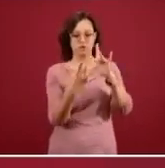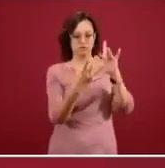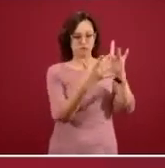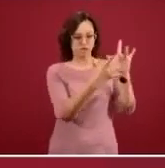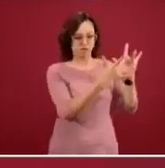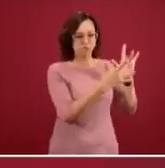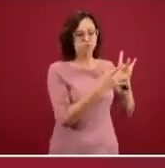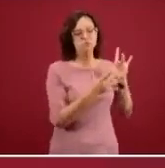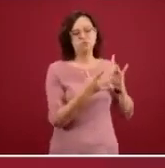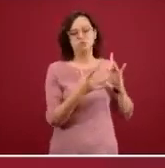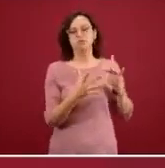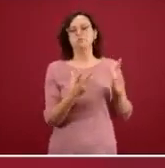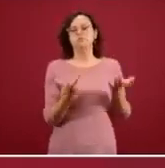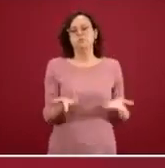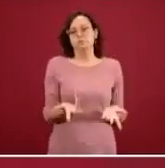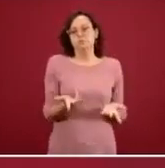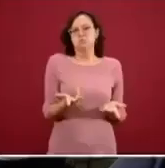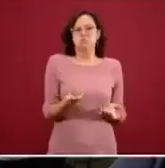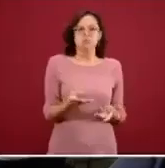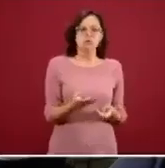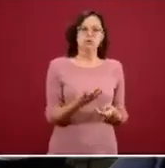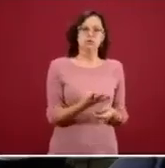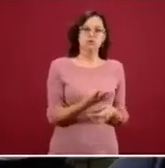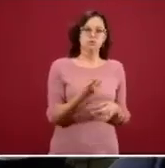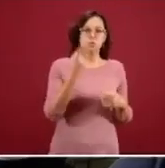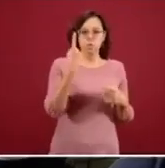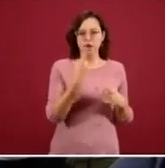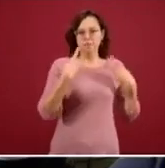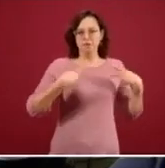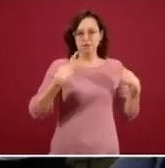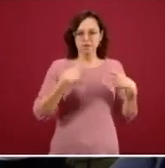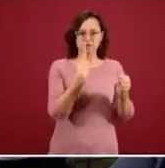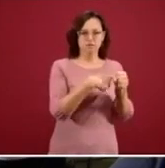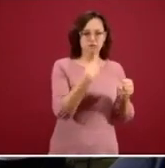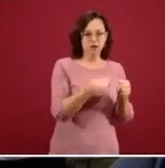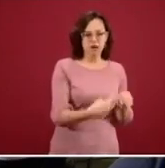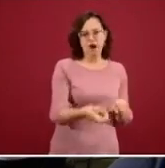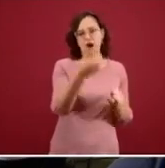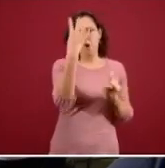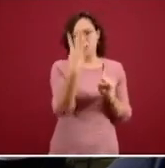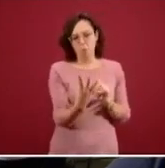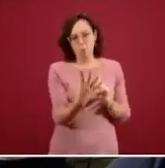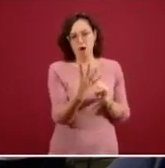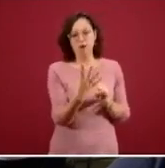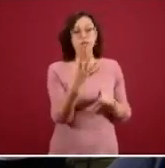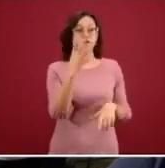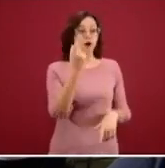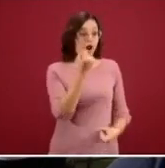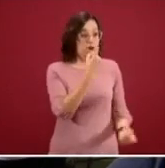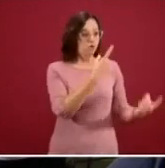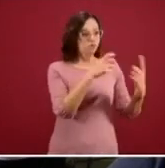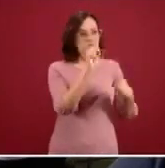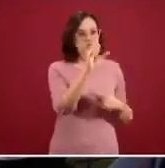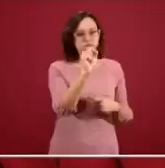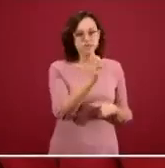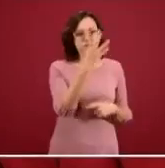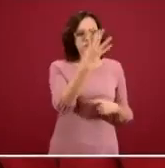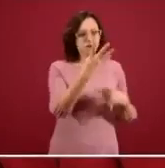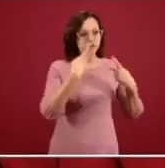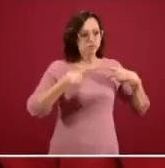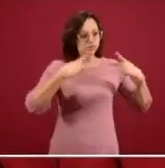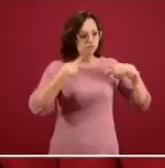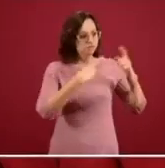recuerden, y en promedio eran 4 contactos por persona, en algunos casos hasta 64 contactos por